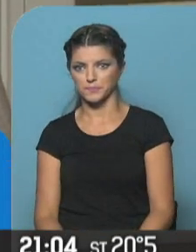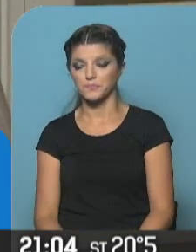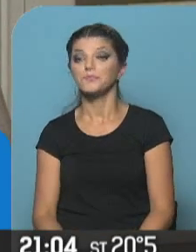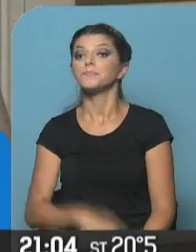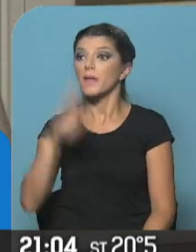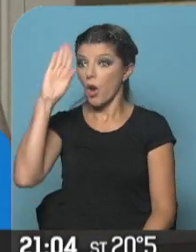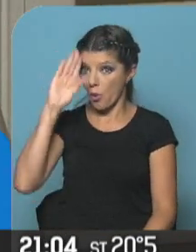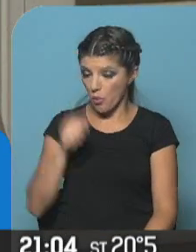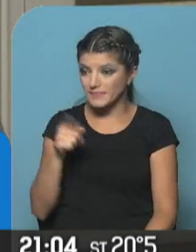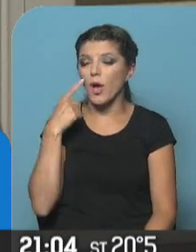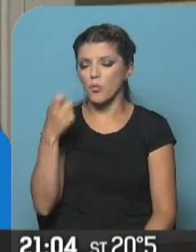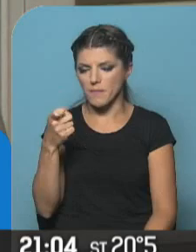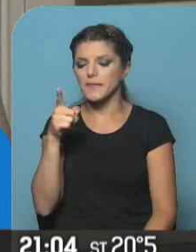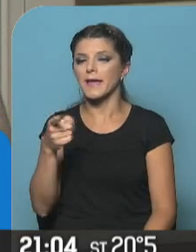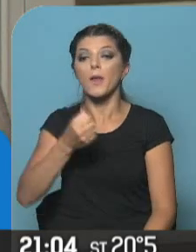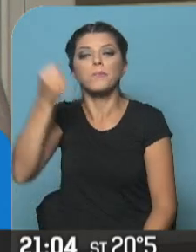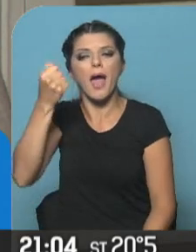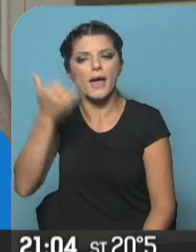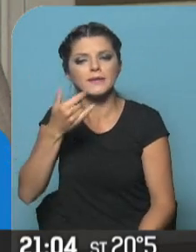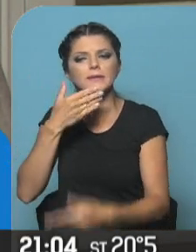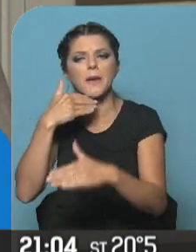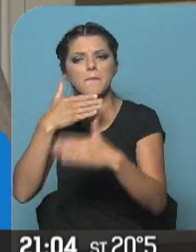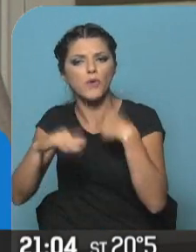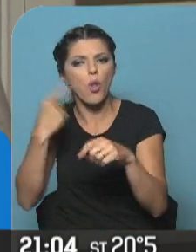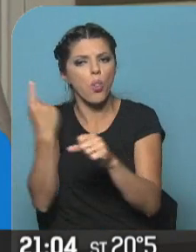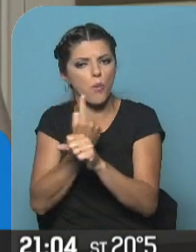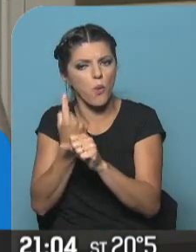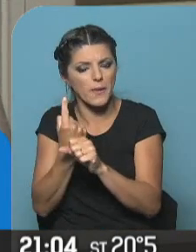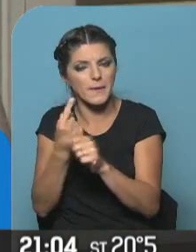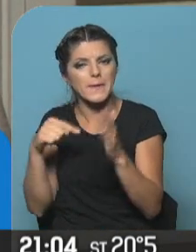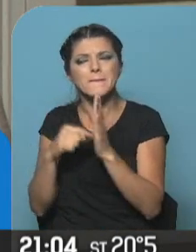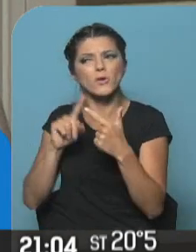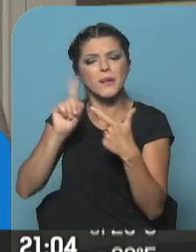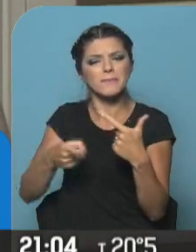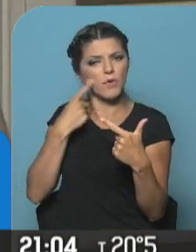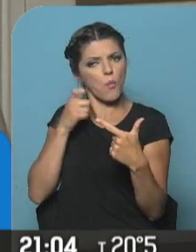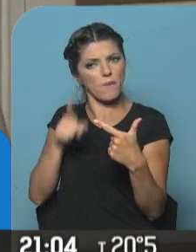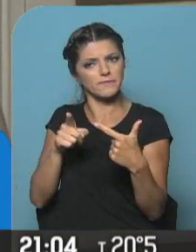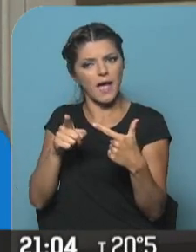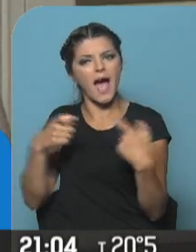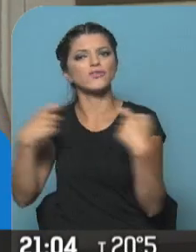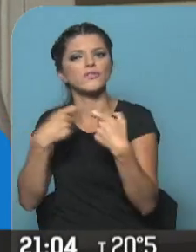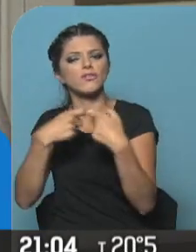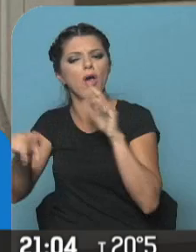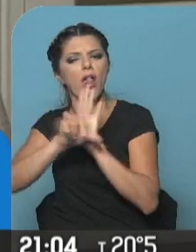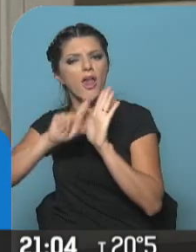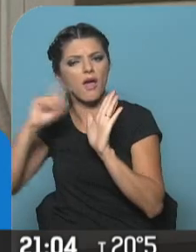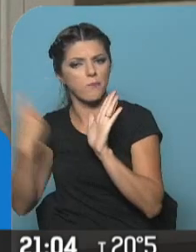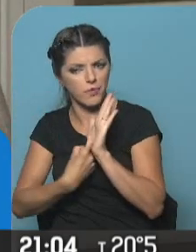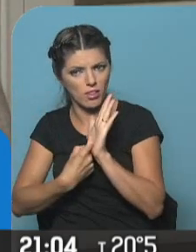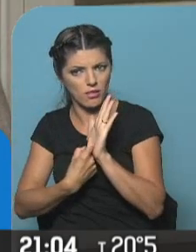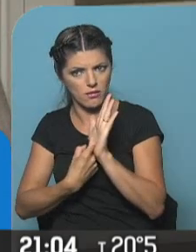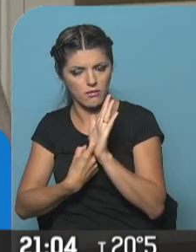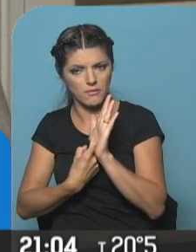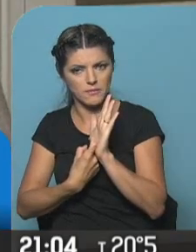enriquecimiento ilícito en el señor Vudú, sino que también ve respecto del resto una configurada una asociación ilícita,